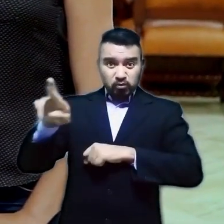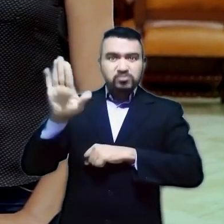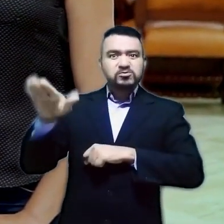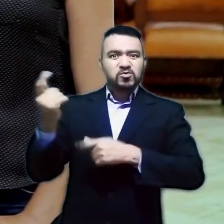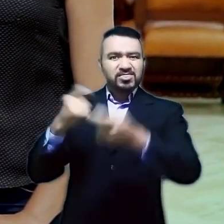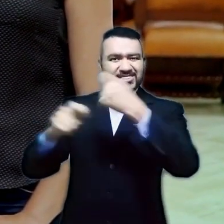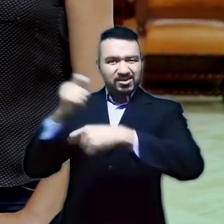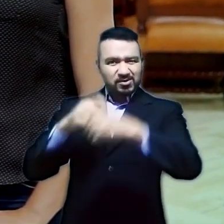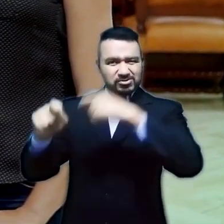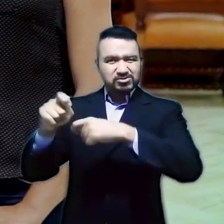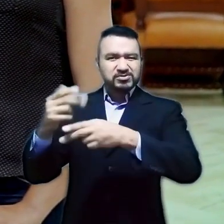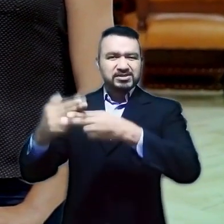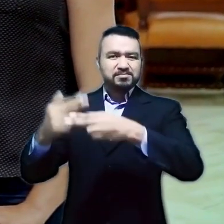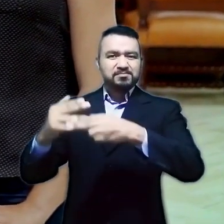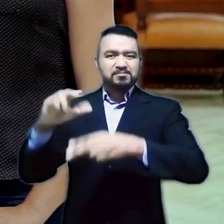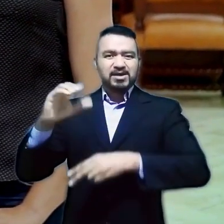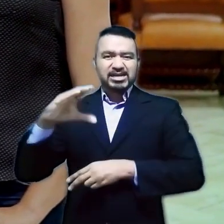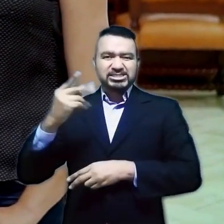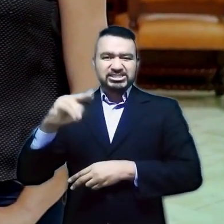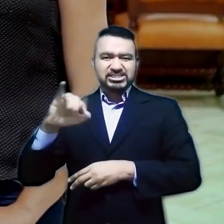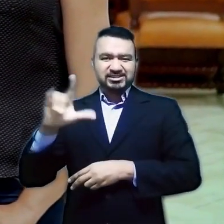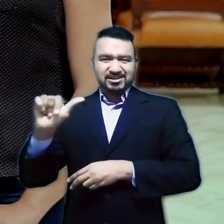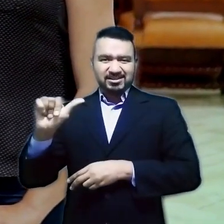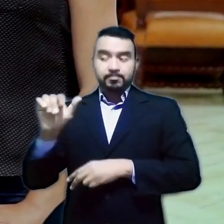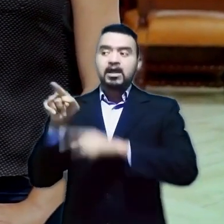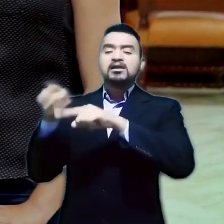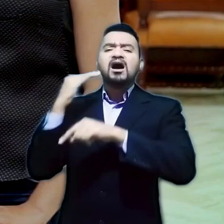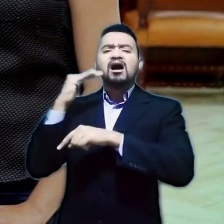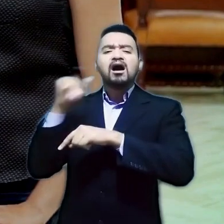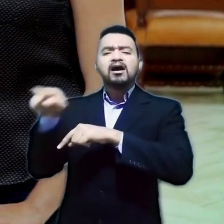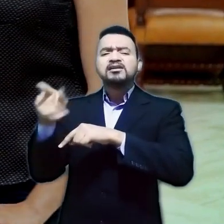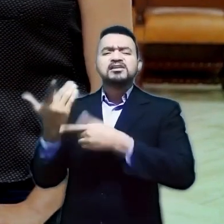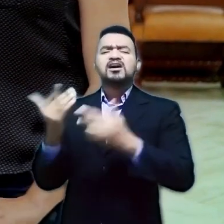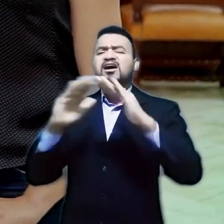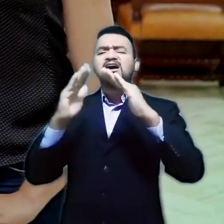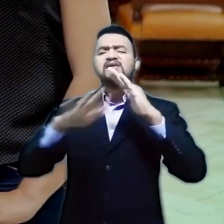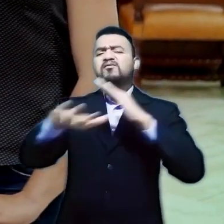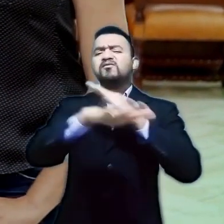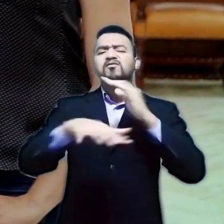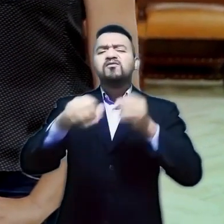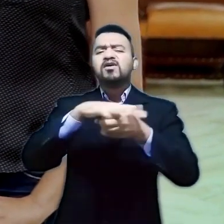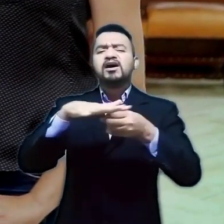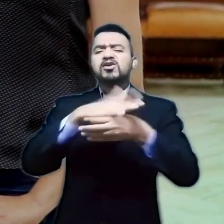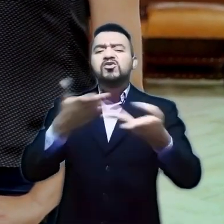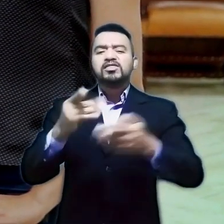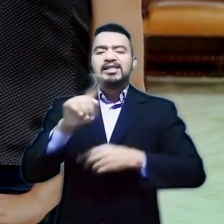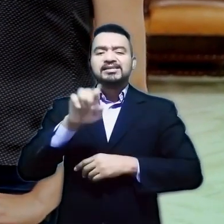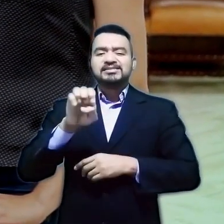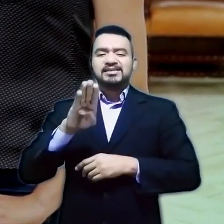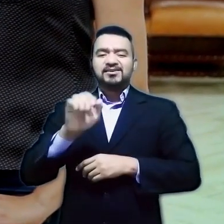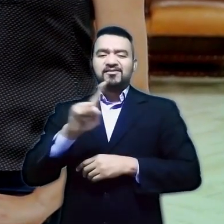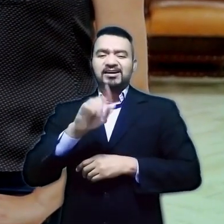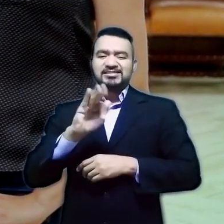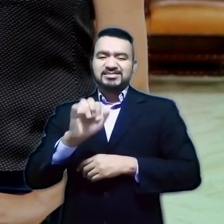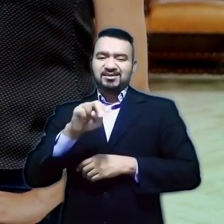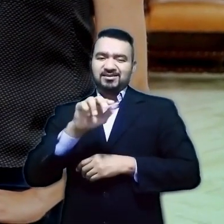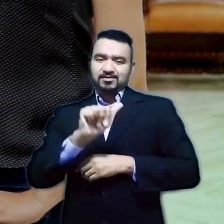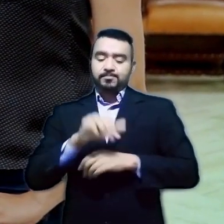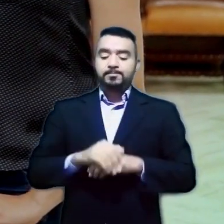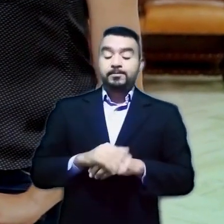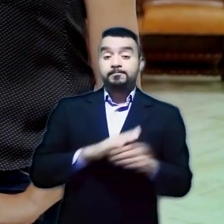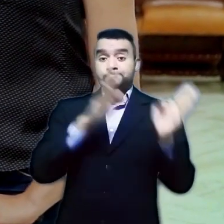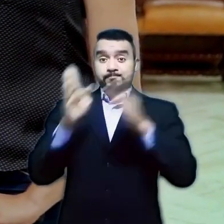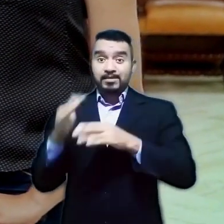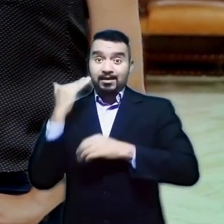hace 20 años y la propietaria vive en el barrio La Sebastiana. Y la papelería